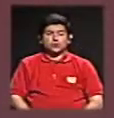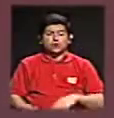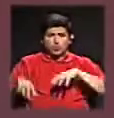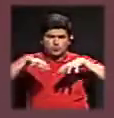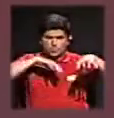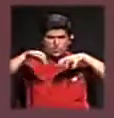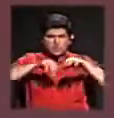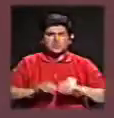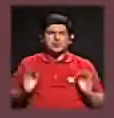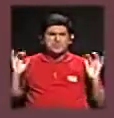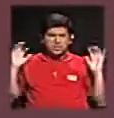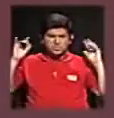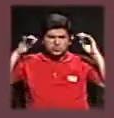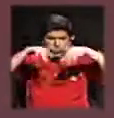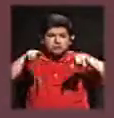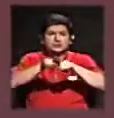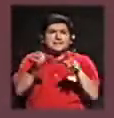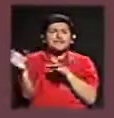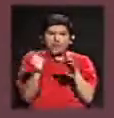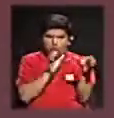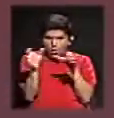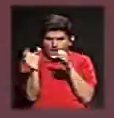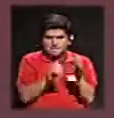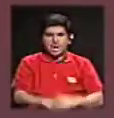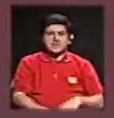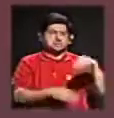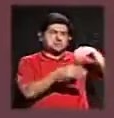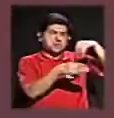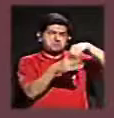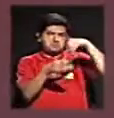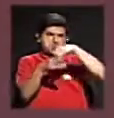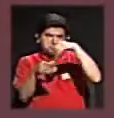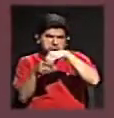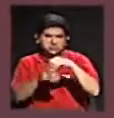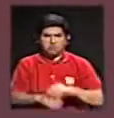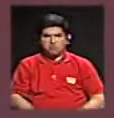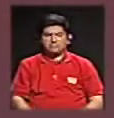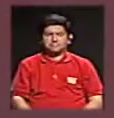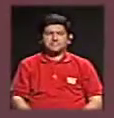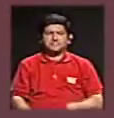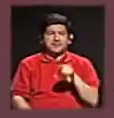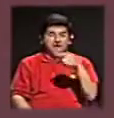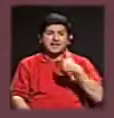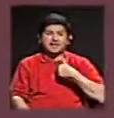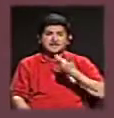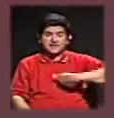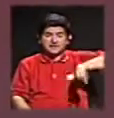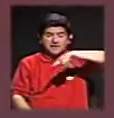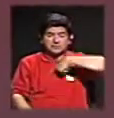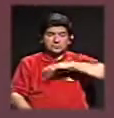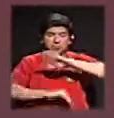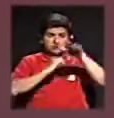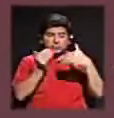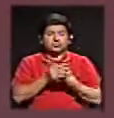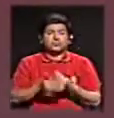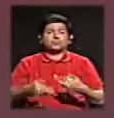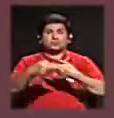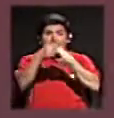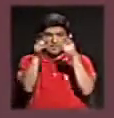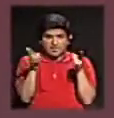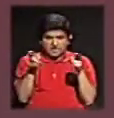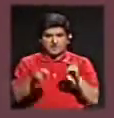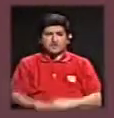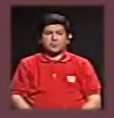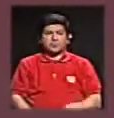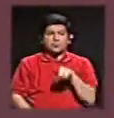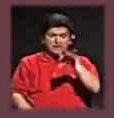intensos de migración, sino de comercio, de inversión que tenemos con el resto de la región,